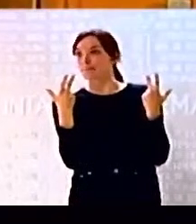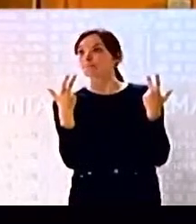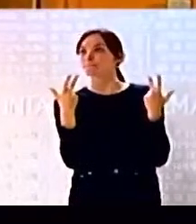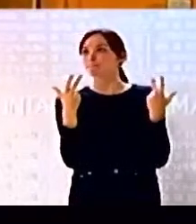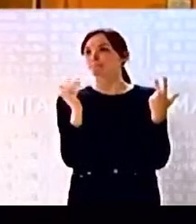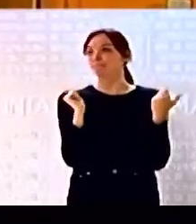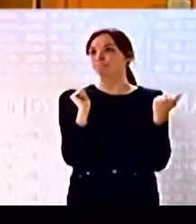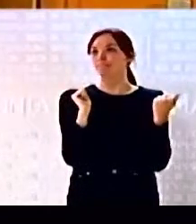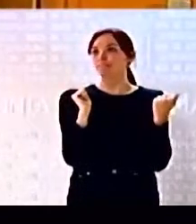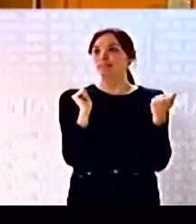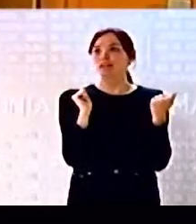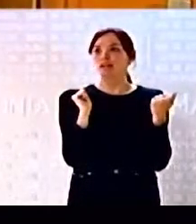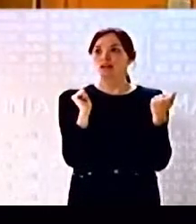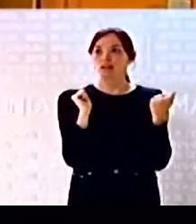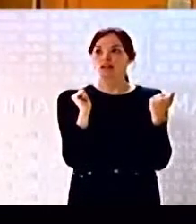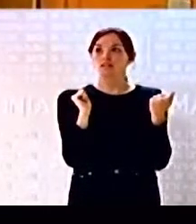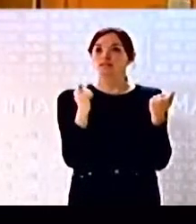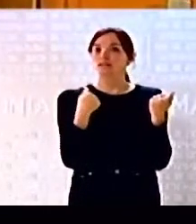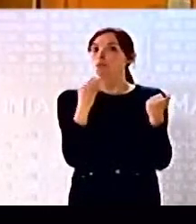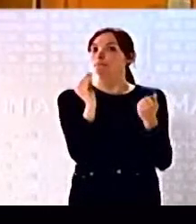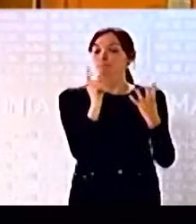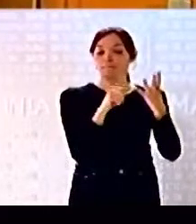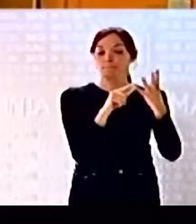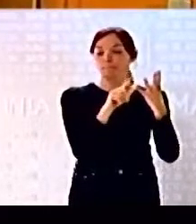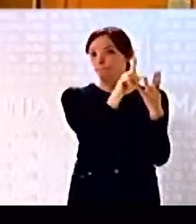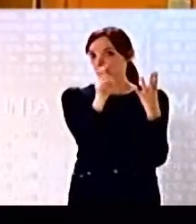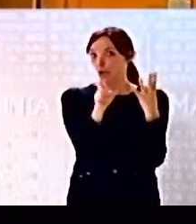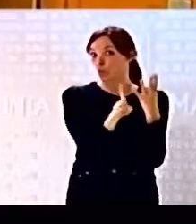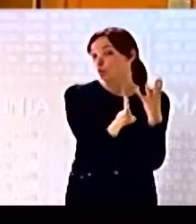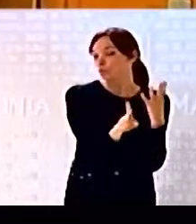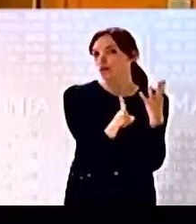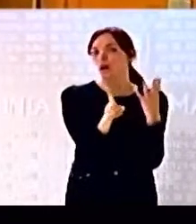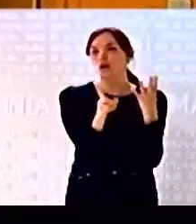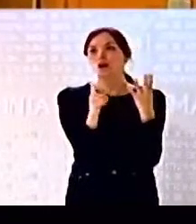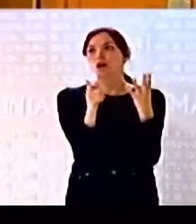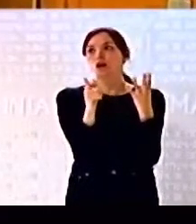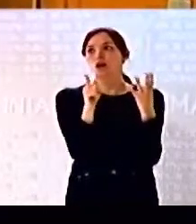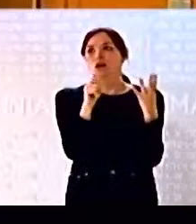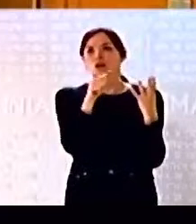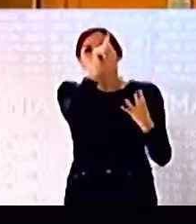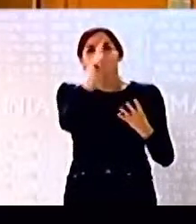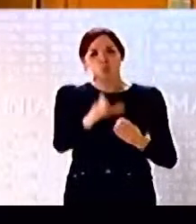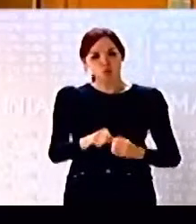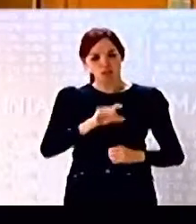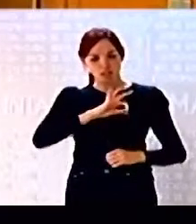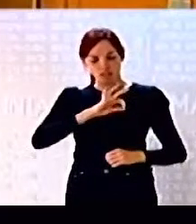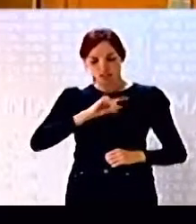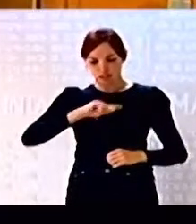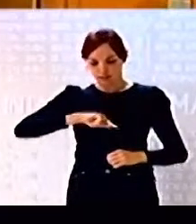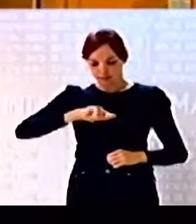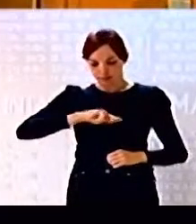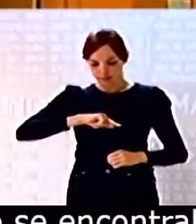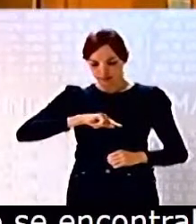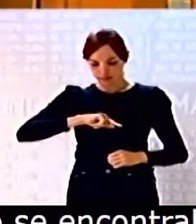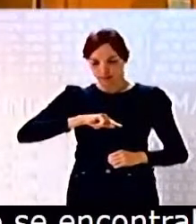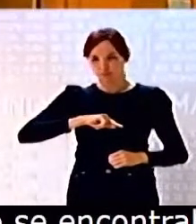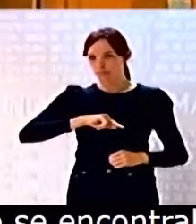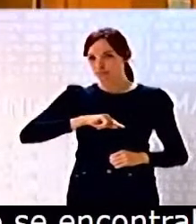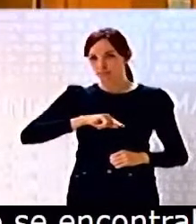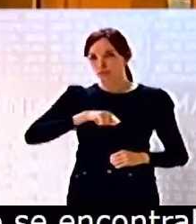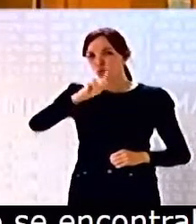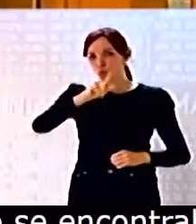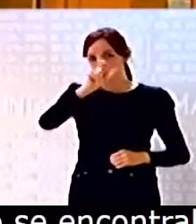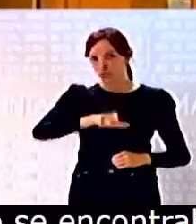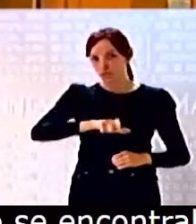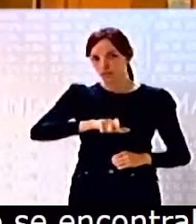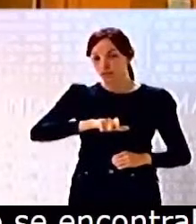licencia y es preguntarle cómo se encontraba usted. Sobre todo por una